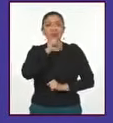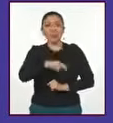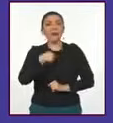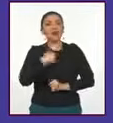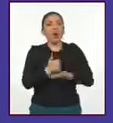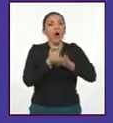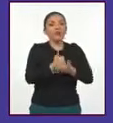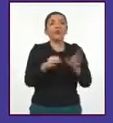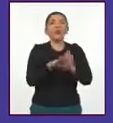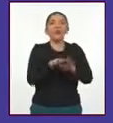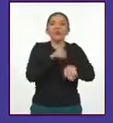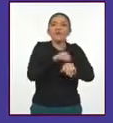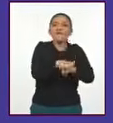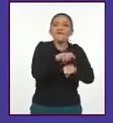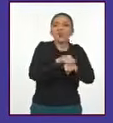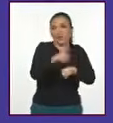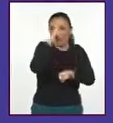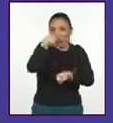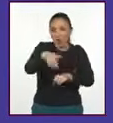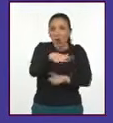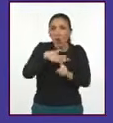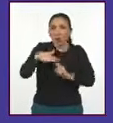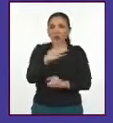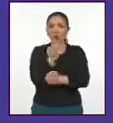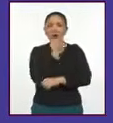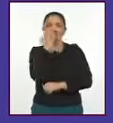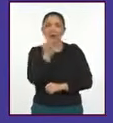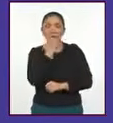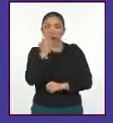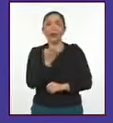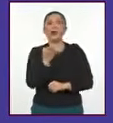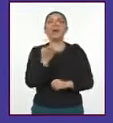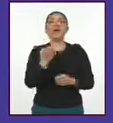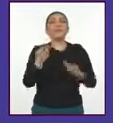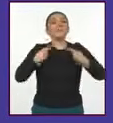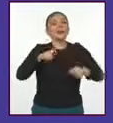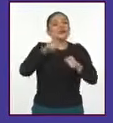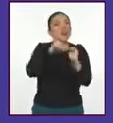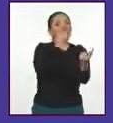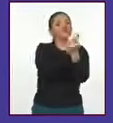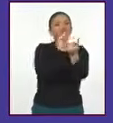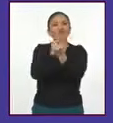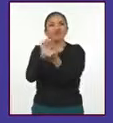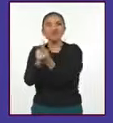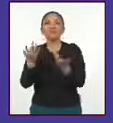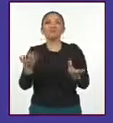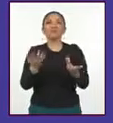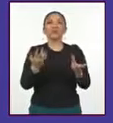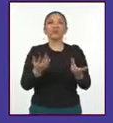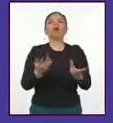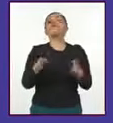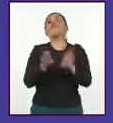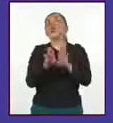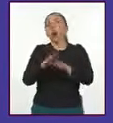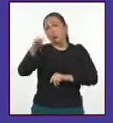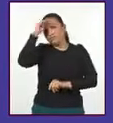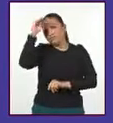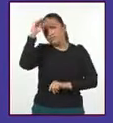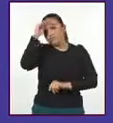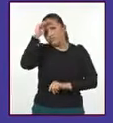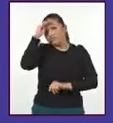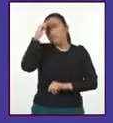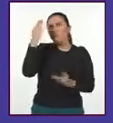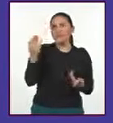nuestro propio contexto escolar, gustos y relaciones interpersonales, algunas reflexiones en torno a lo que